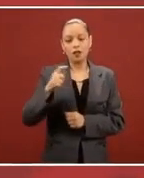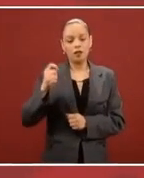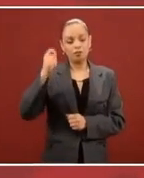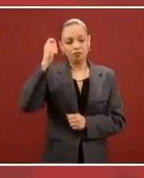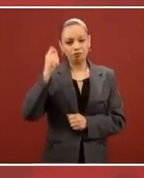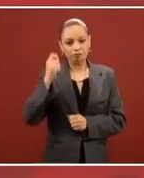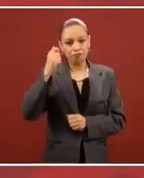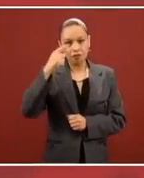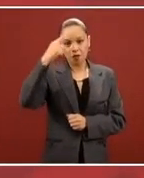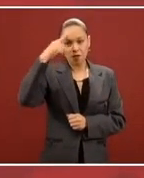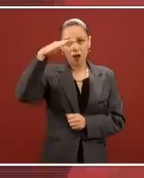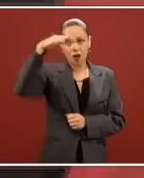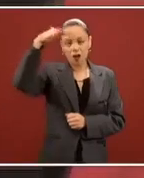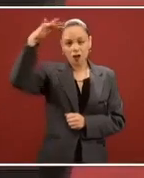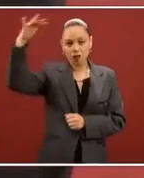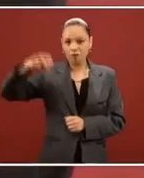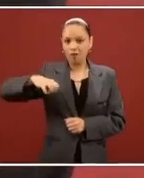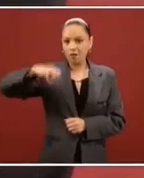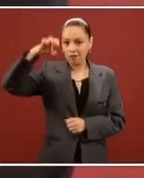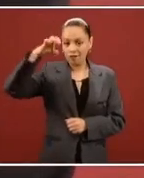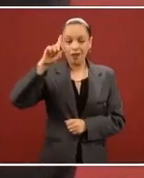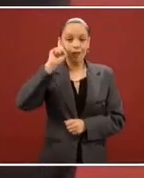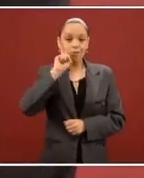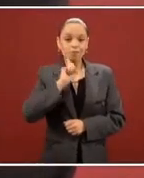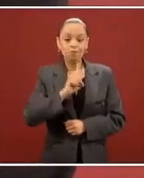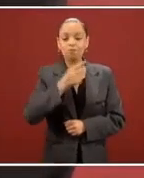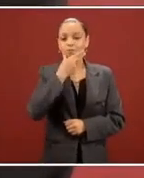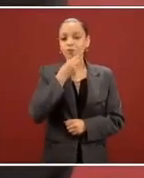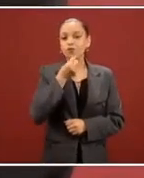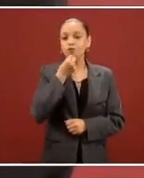mayores, a niñas, niños pobres